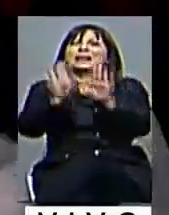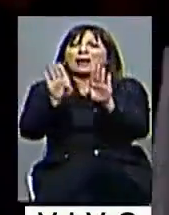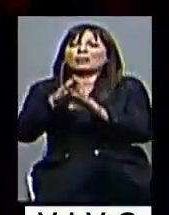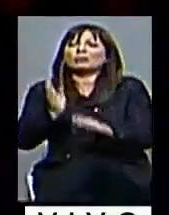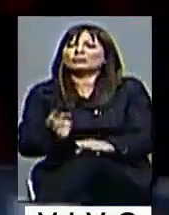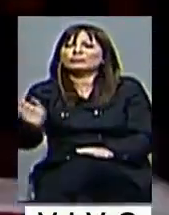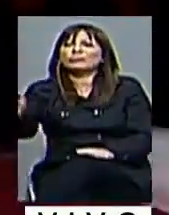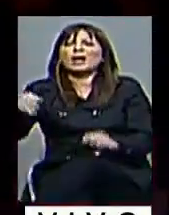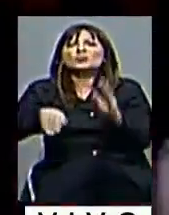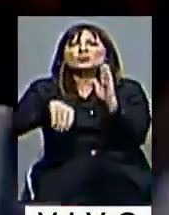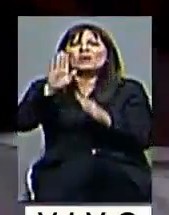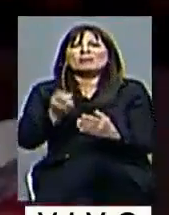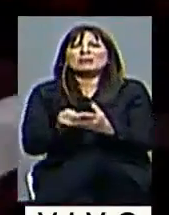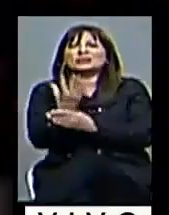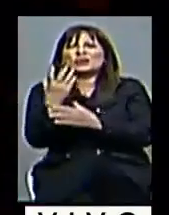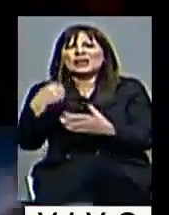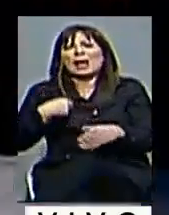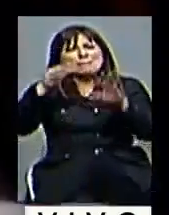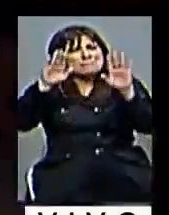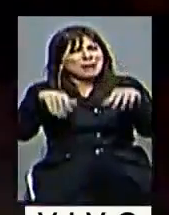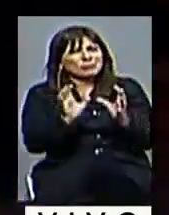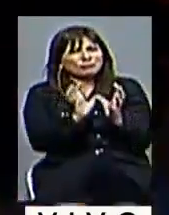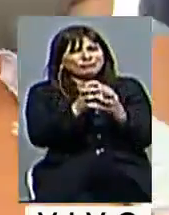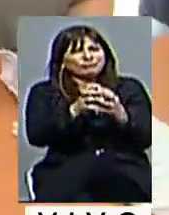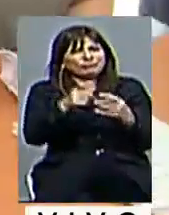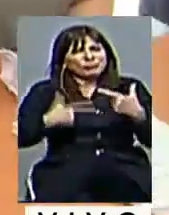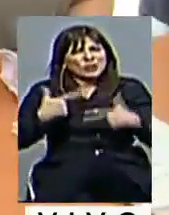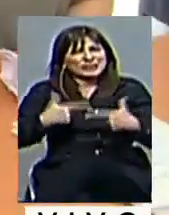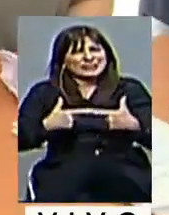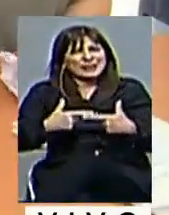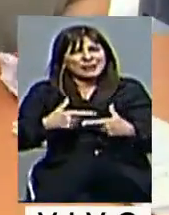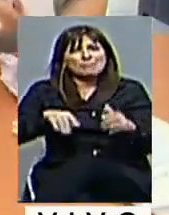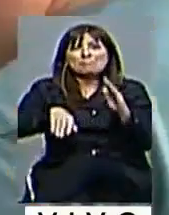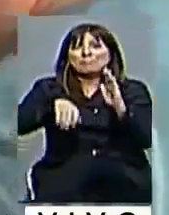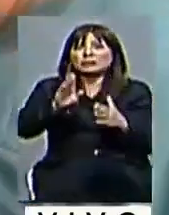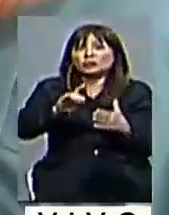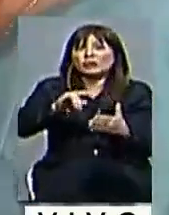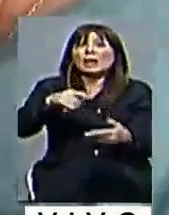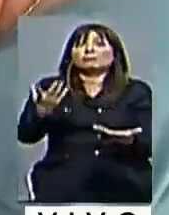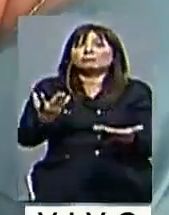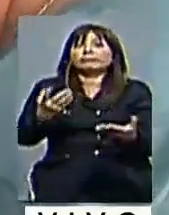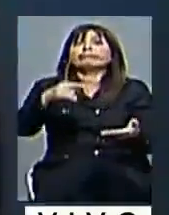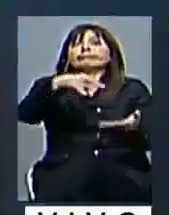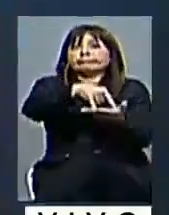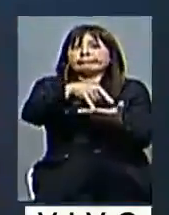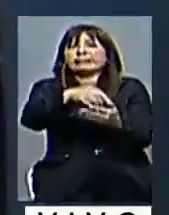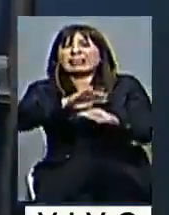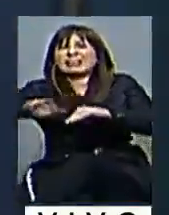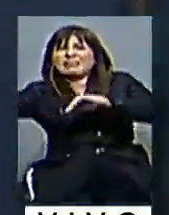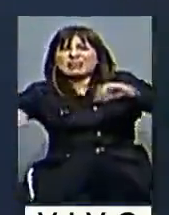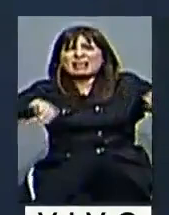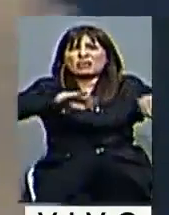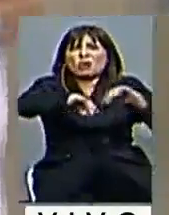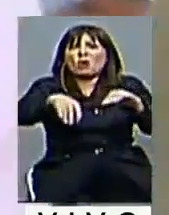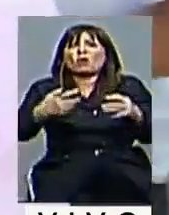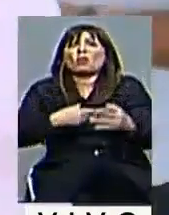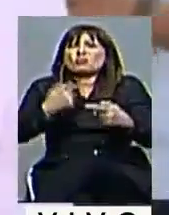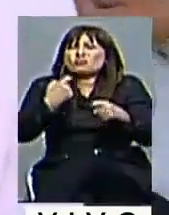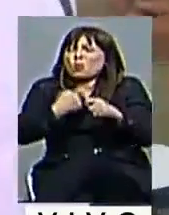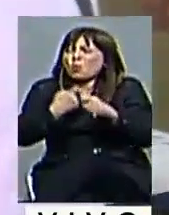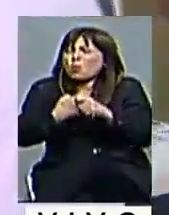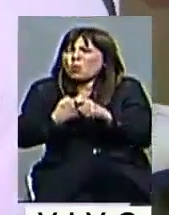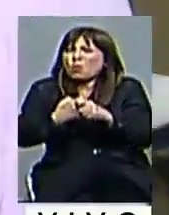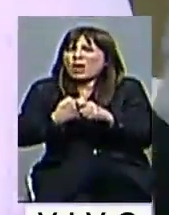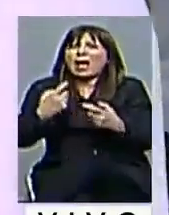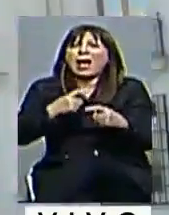para muchos del mismo conglomerado político. Mayoría en las urnas, dividido en el Congreso. Tan dura como la campaña podría ser